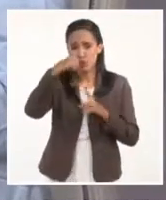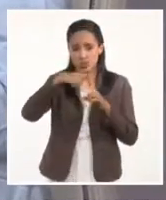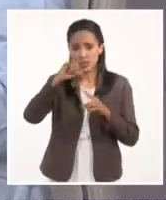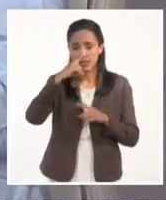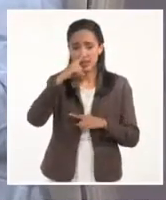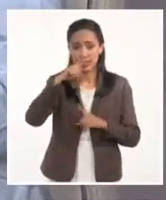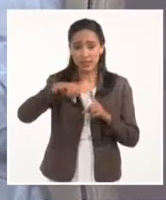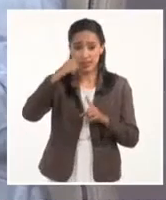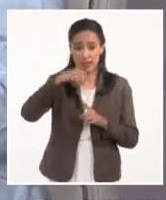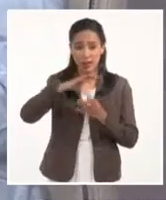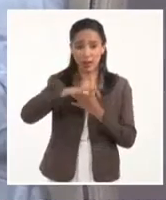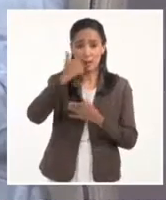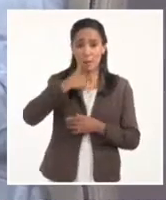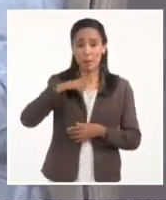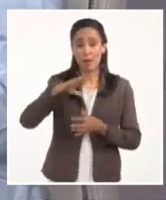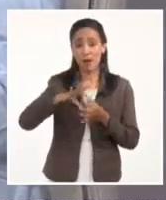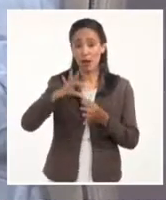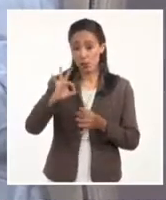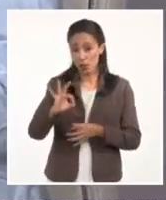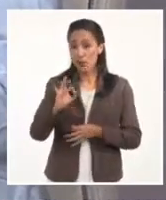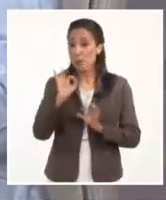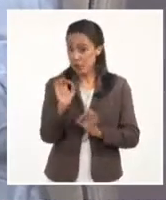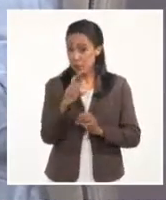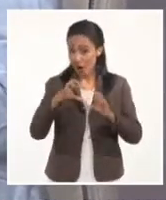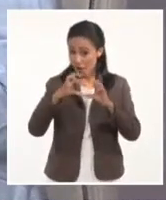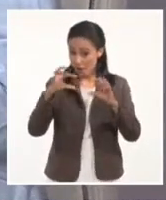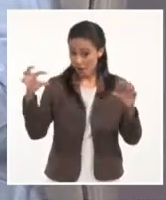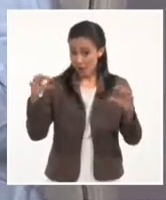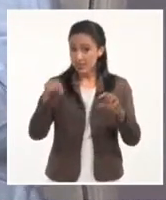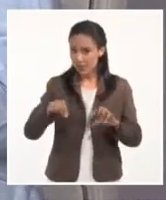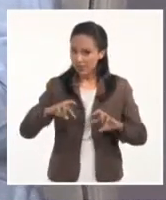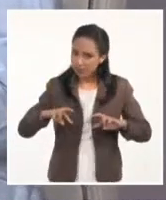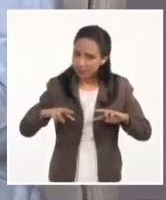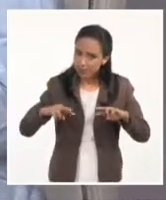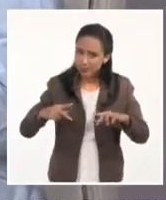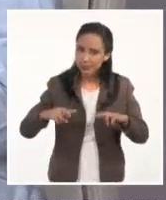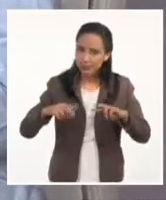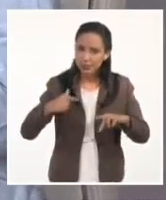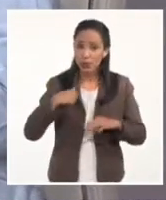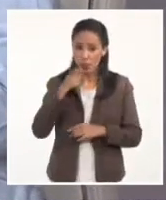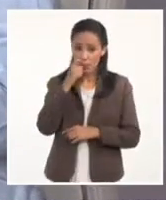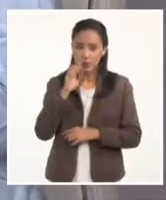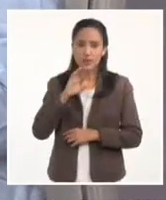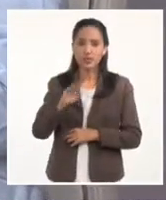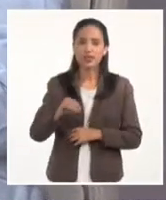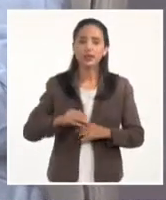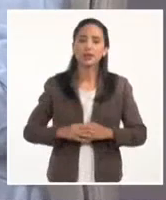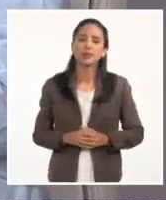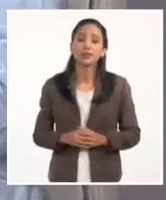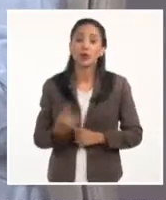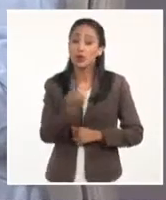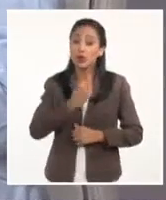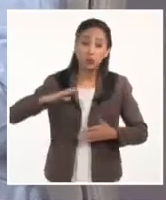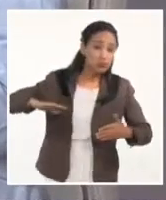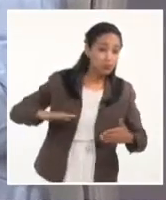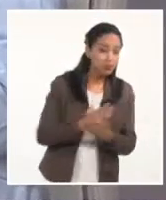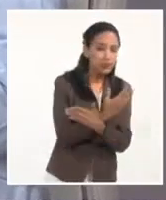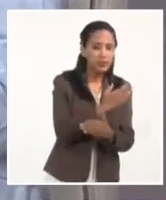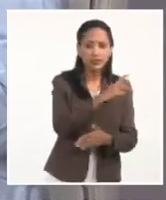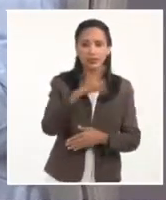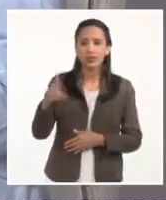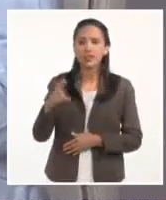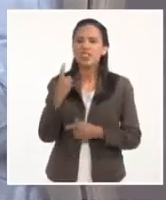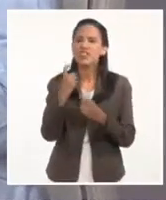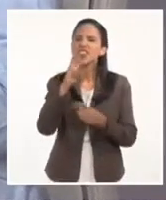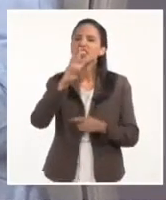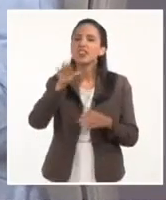muchos de ellos después y recientemente también fue él el que decía cuando aquellos los vemos hace falta tres días tres días nada más